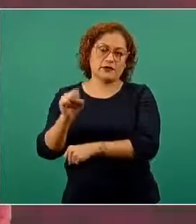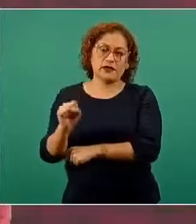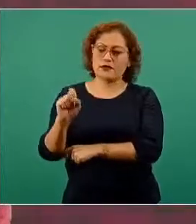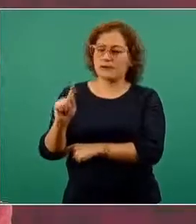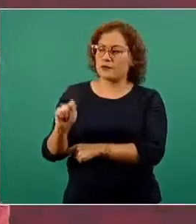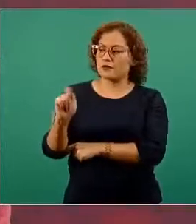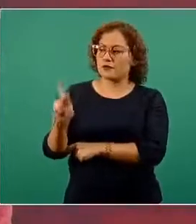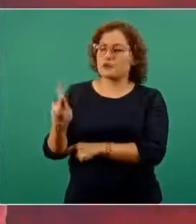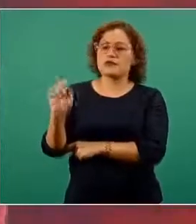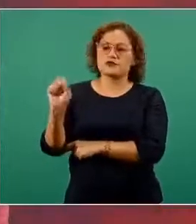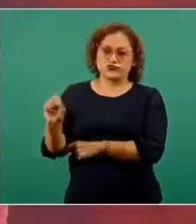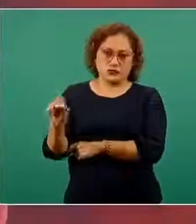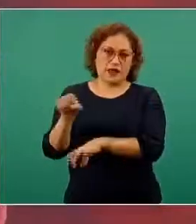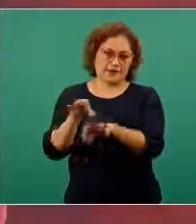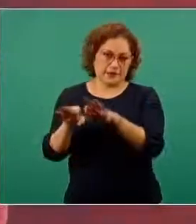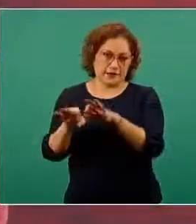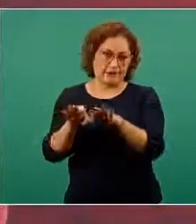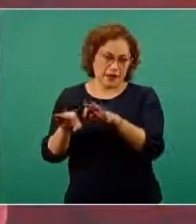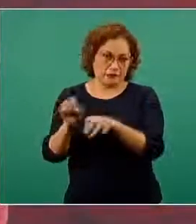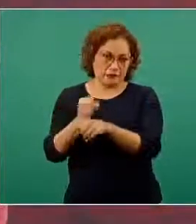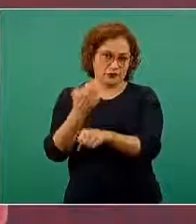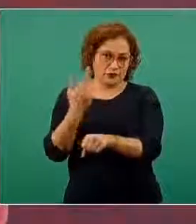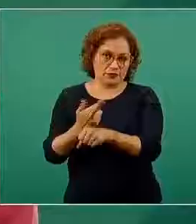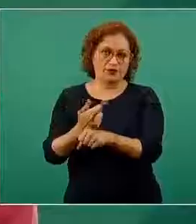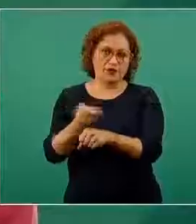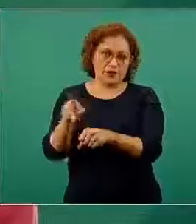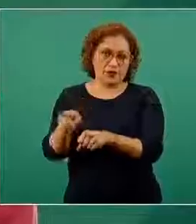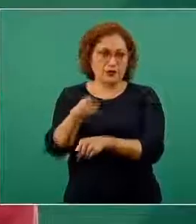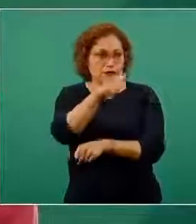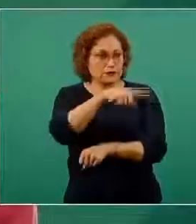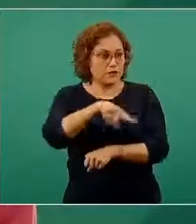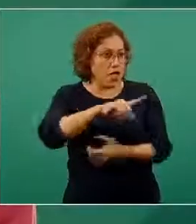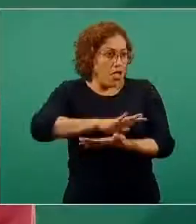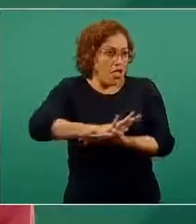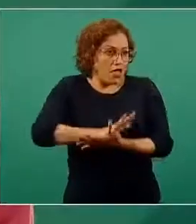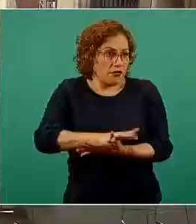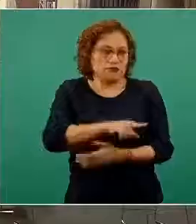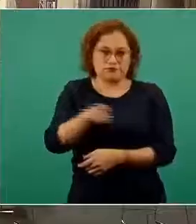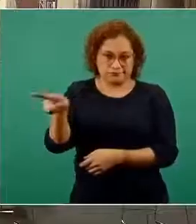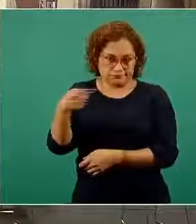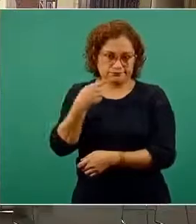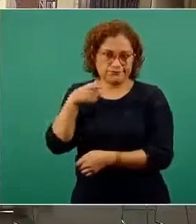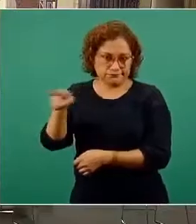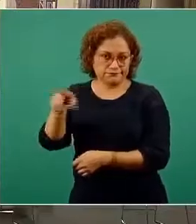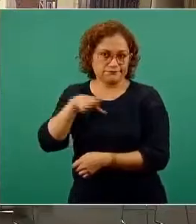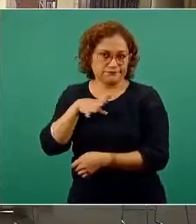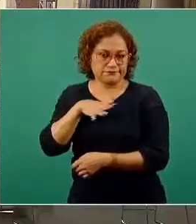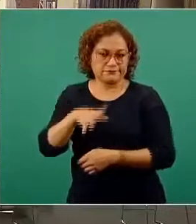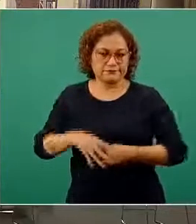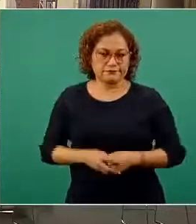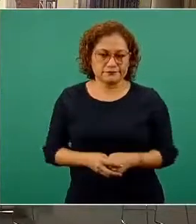denunciar, no, independientemente de que sea por COVID o cualquier otra razón.